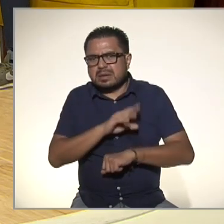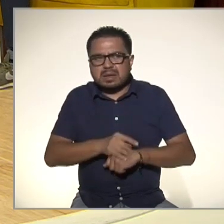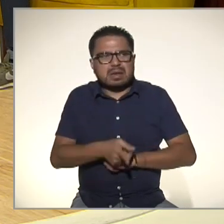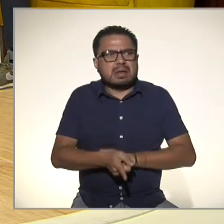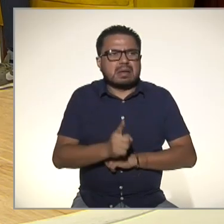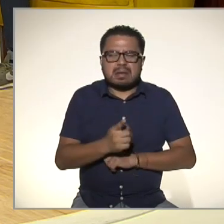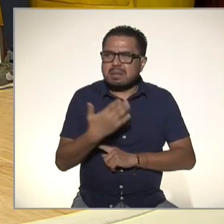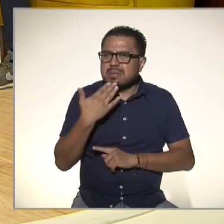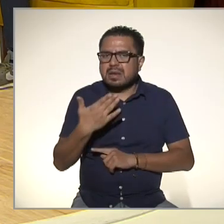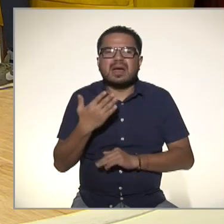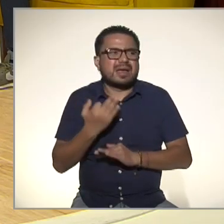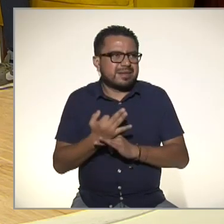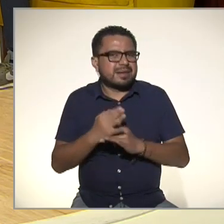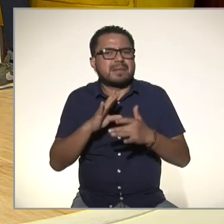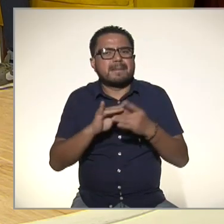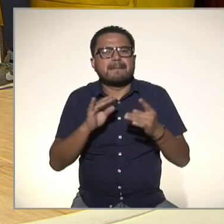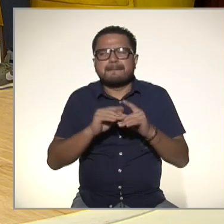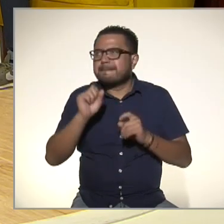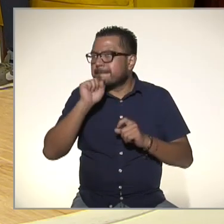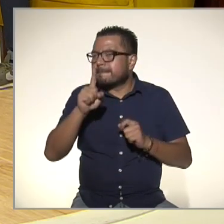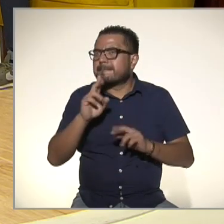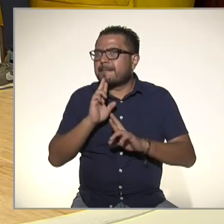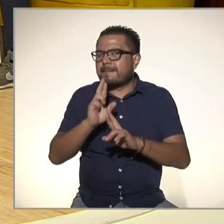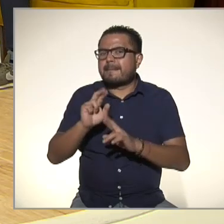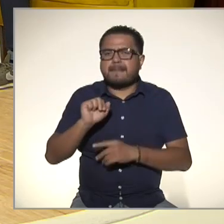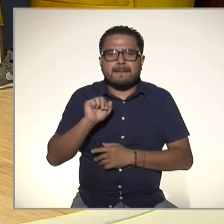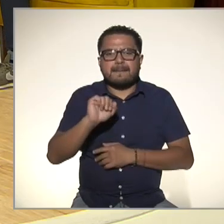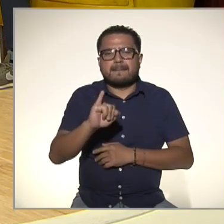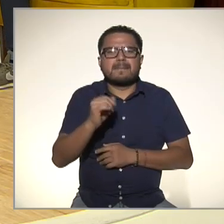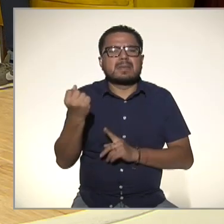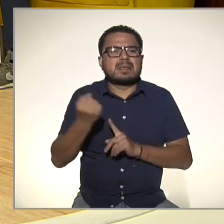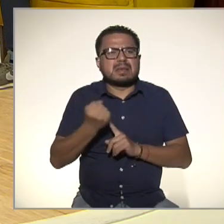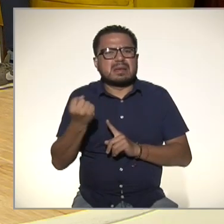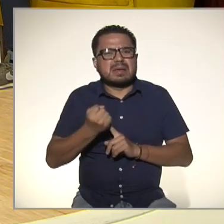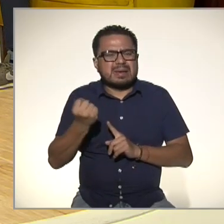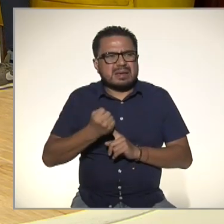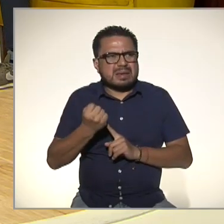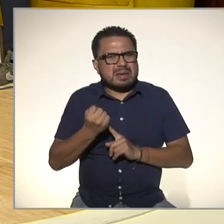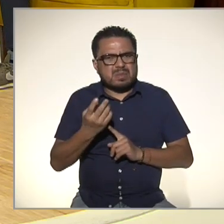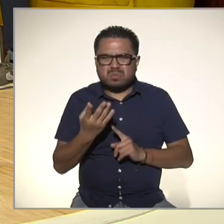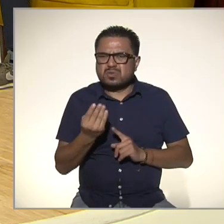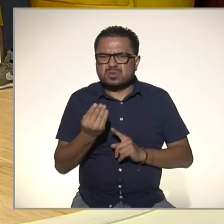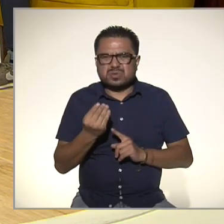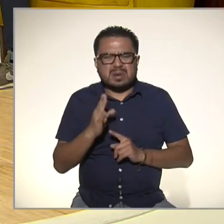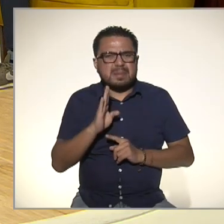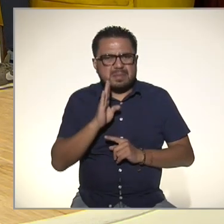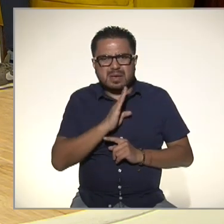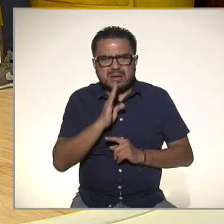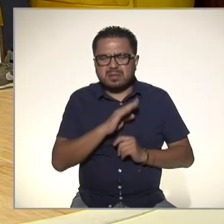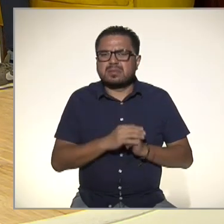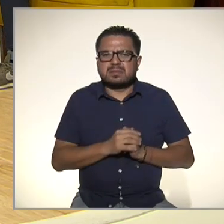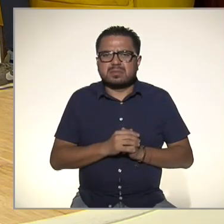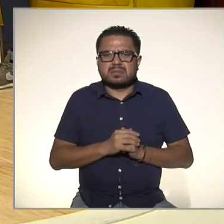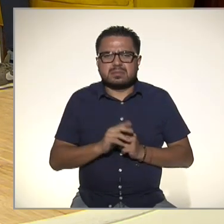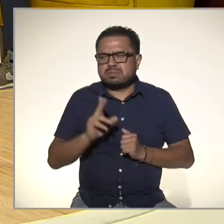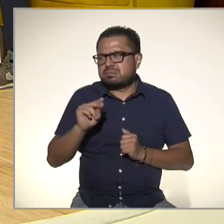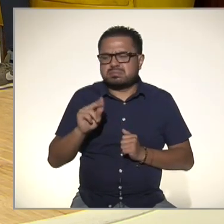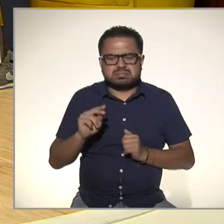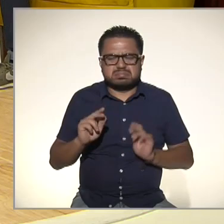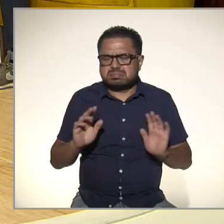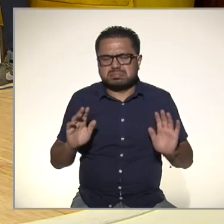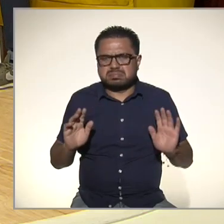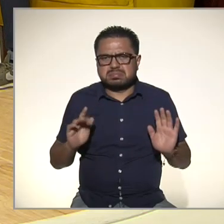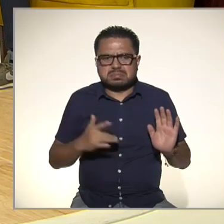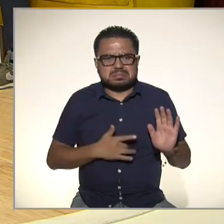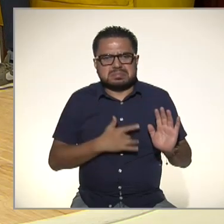erección adecuada? Ya se comentó, también la respuesta es sí. ¿Masturbarse mucho es malo? No. No,